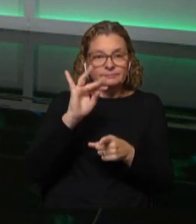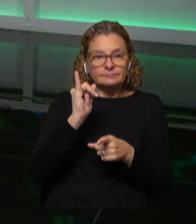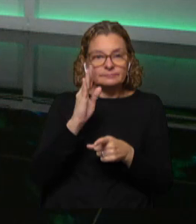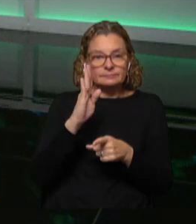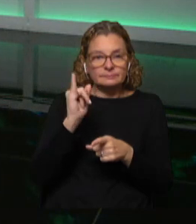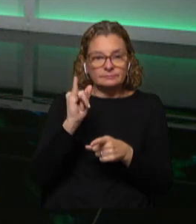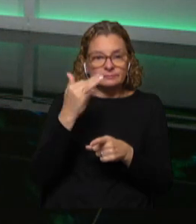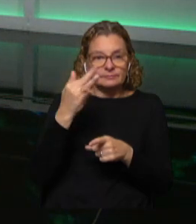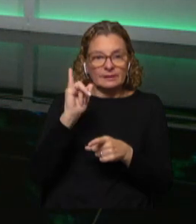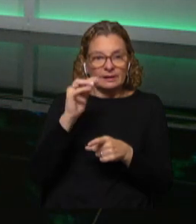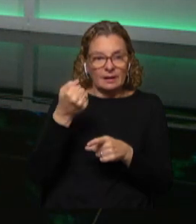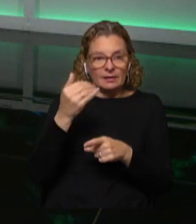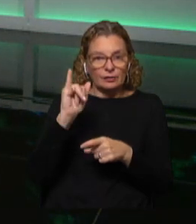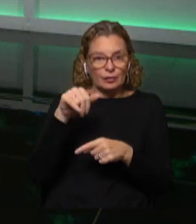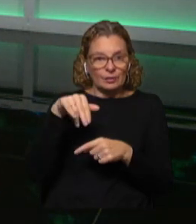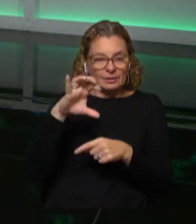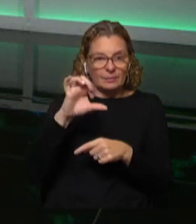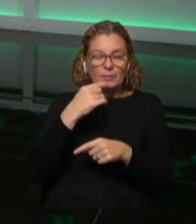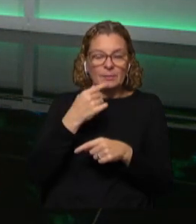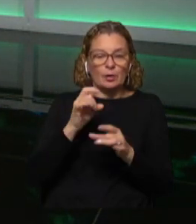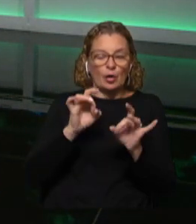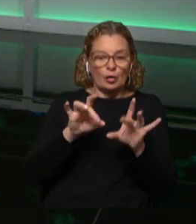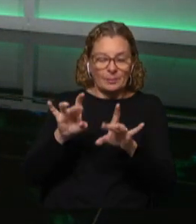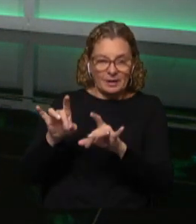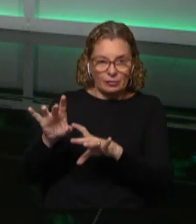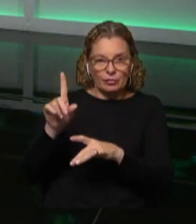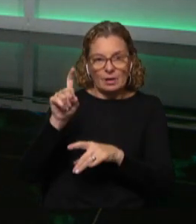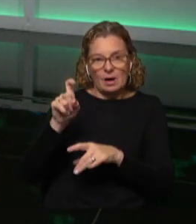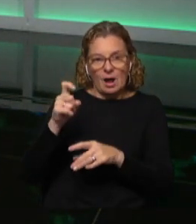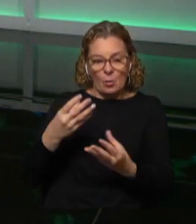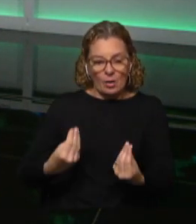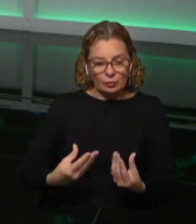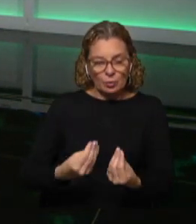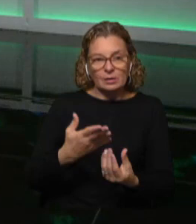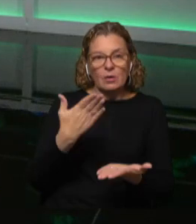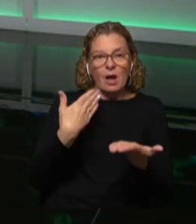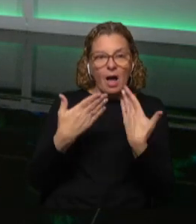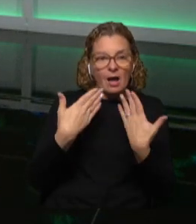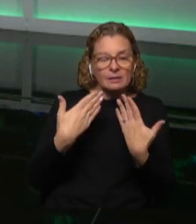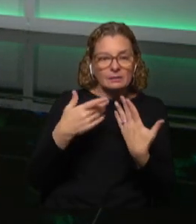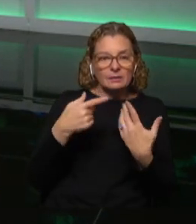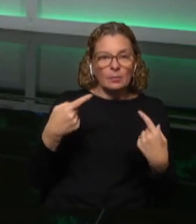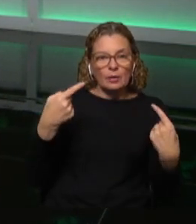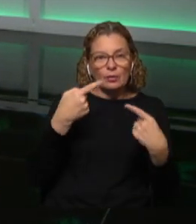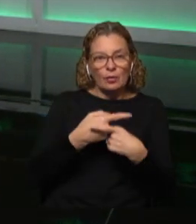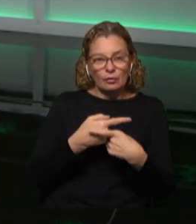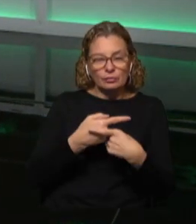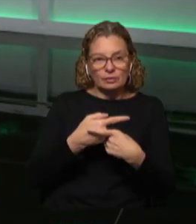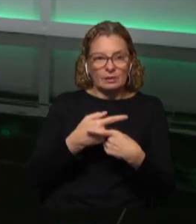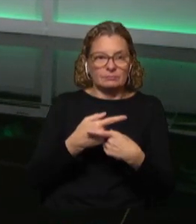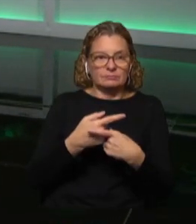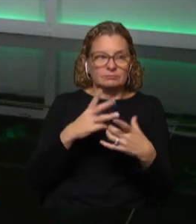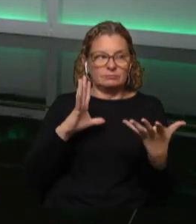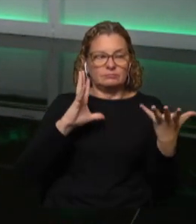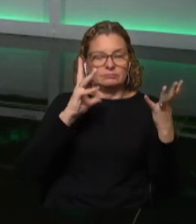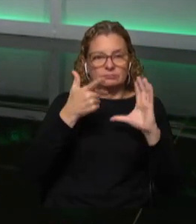tipificaciones, ahora sí, que van desde la contaminación del agua, del suelo, del aire, también los delitos contra la biodiversidad. Y